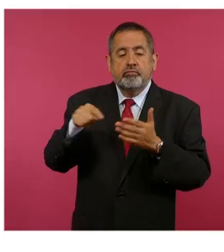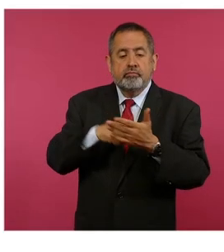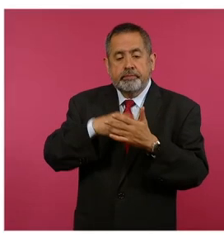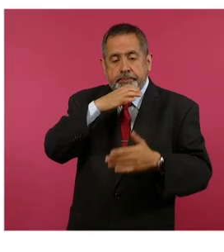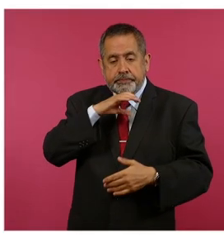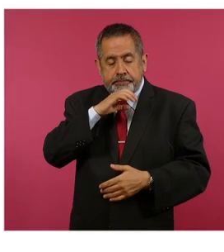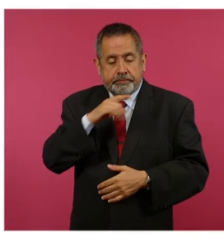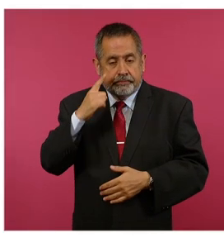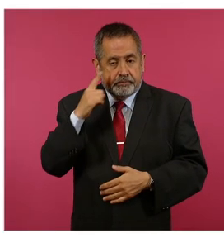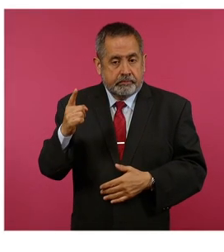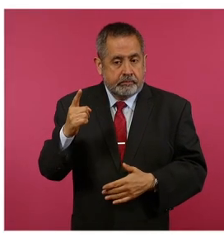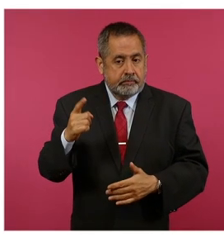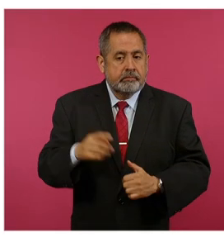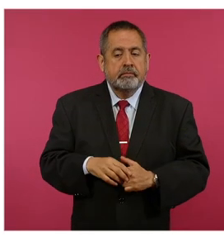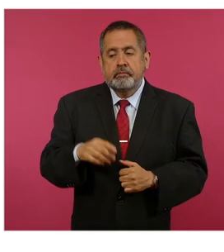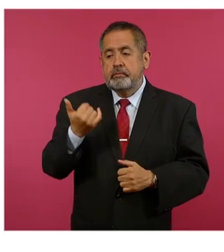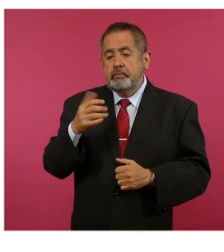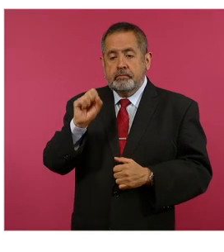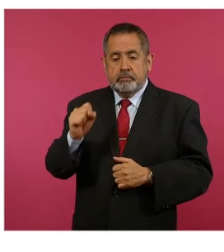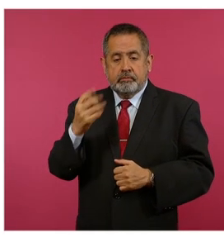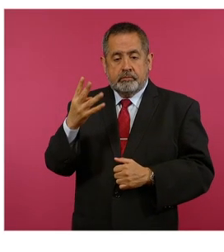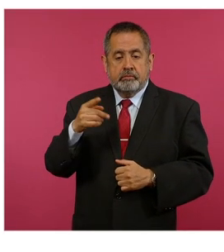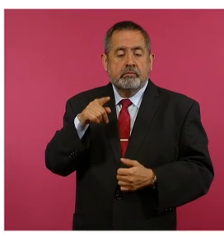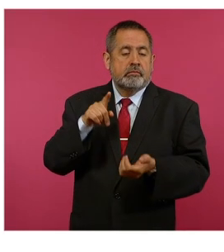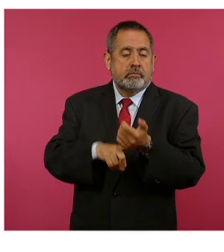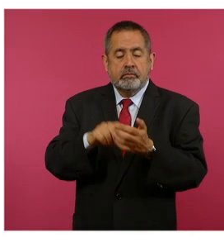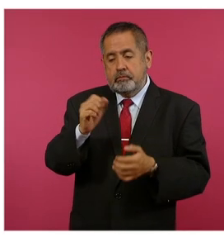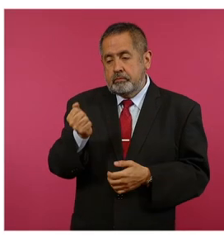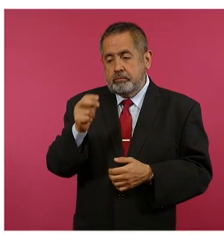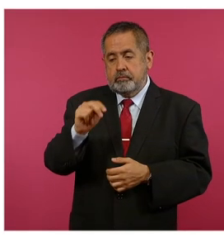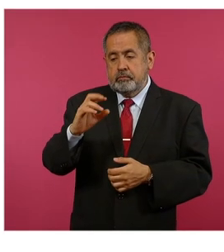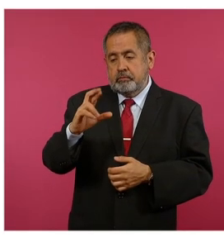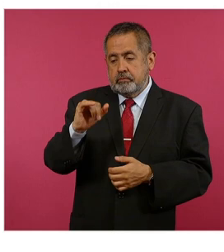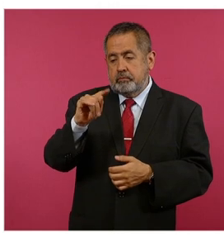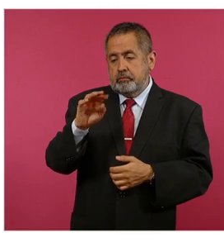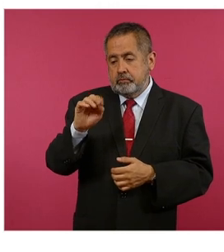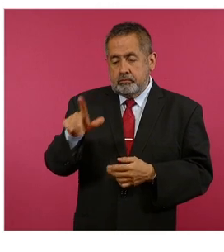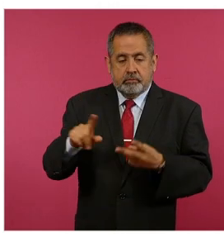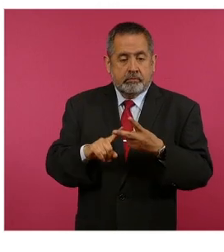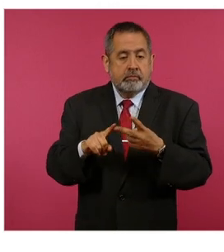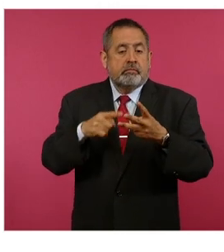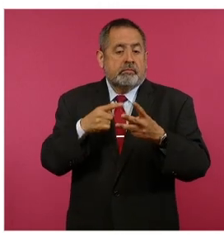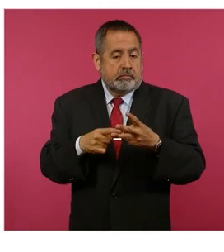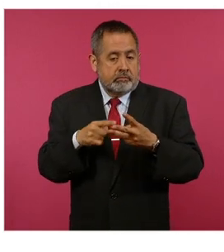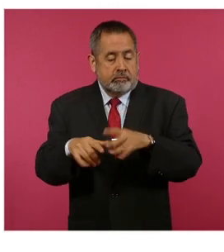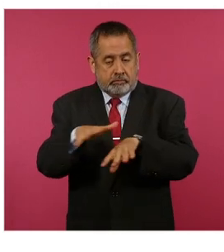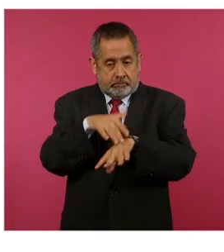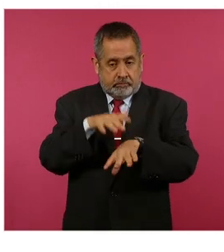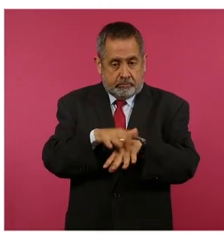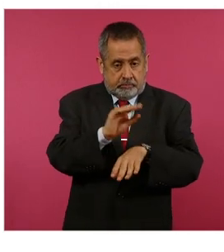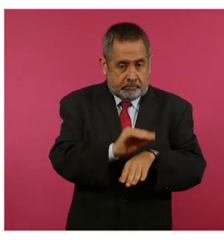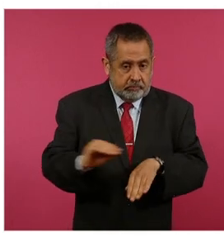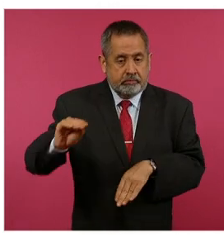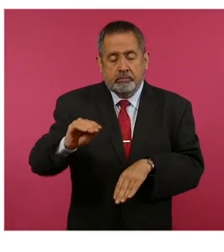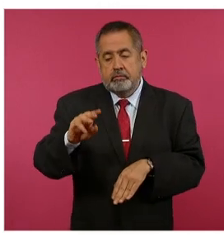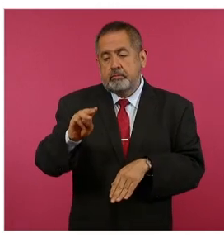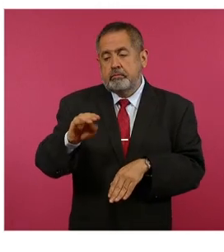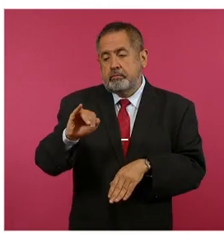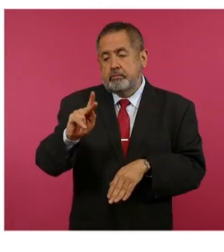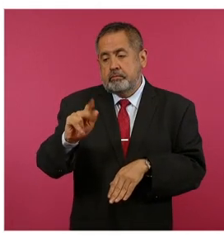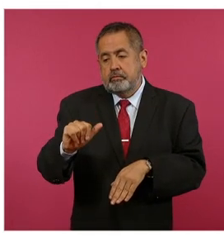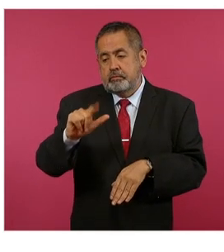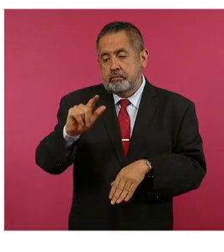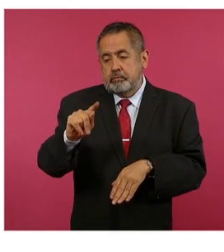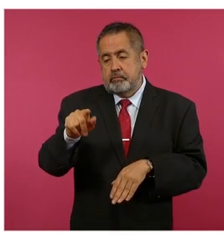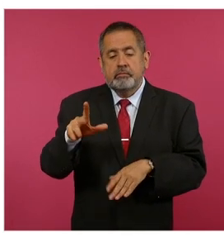y 64 a San Cristóbal de las Casas. La sede de Tlalpan, ahora ubicada en Milpa Alta, cuenta